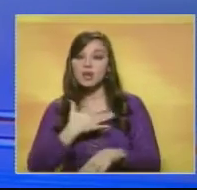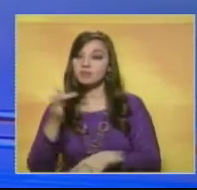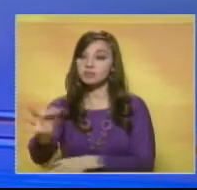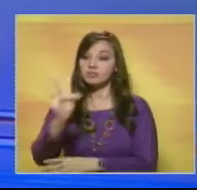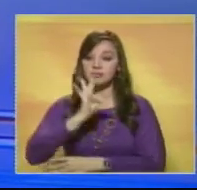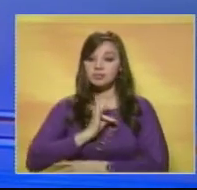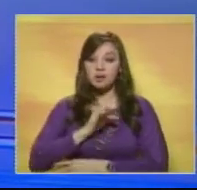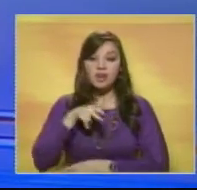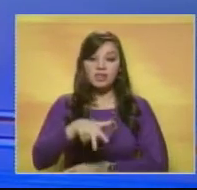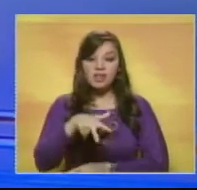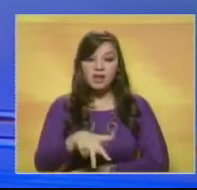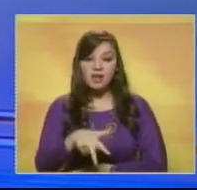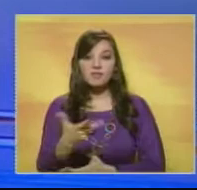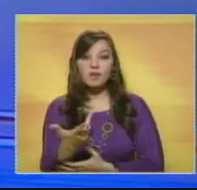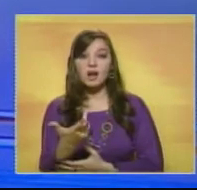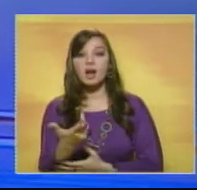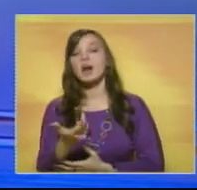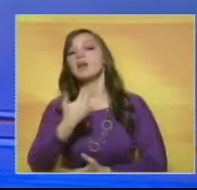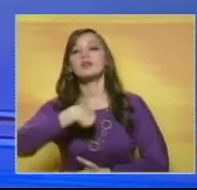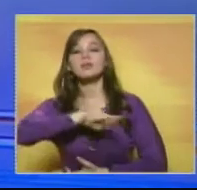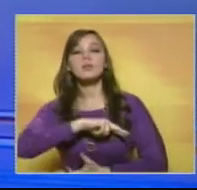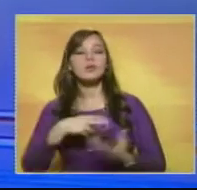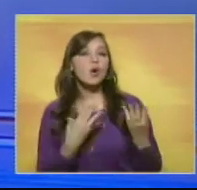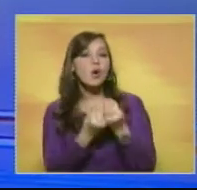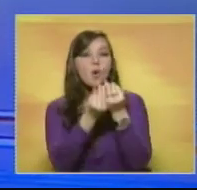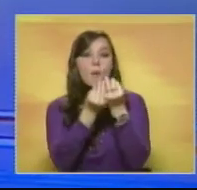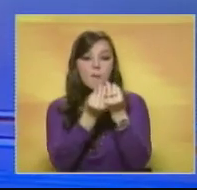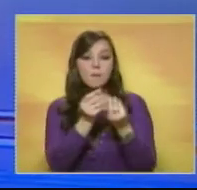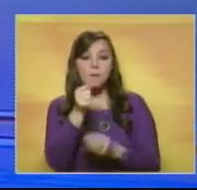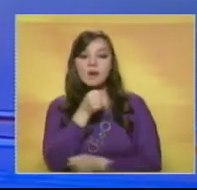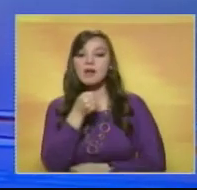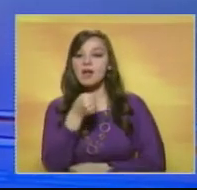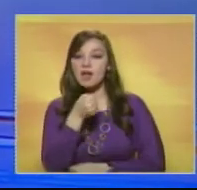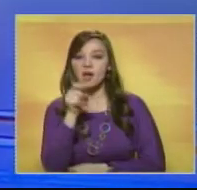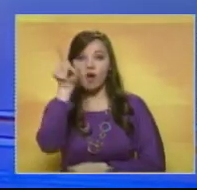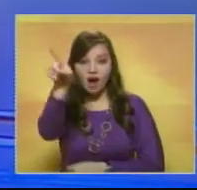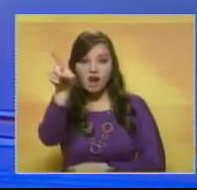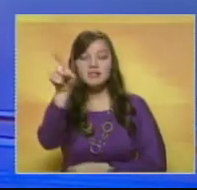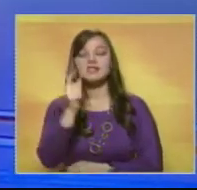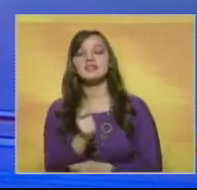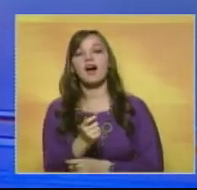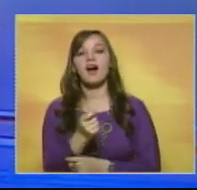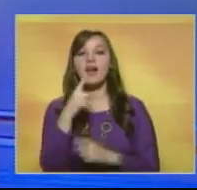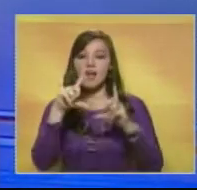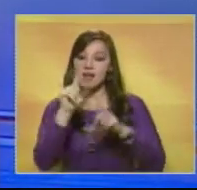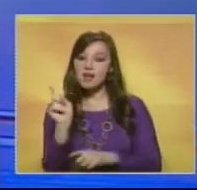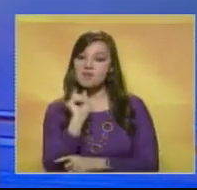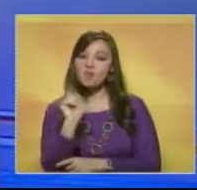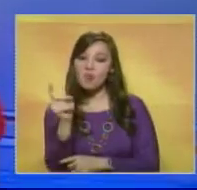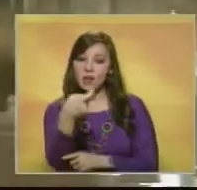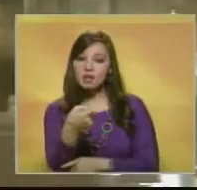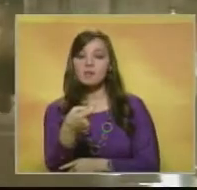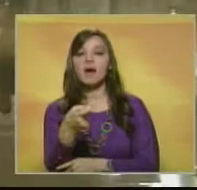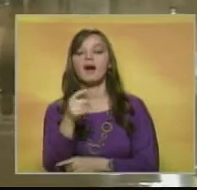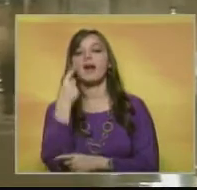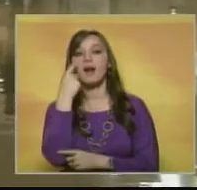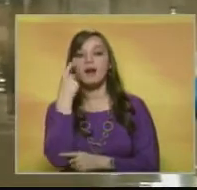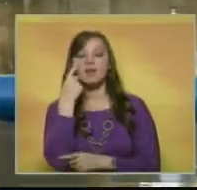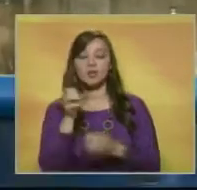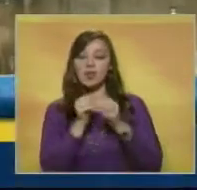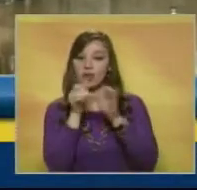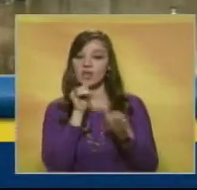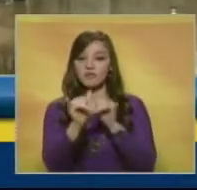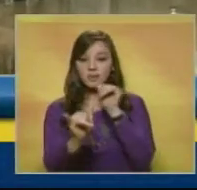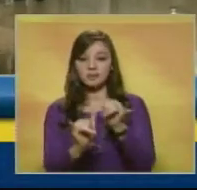ébola. José Miguel Castañeda, de nuestro canal aliado en Guatemala, Azteca Noticias, nos amplía la información. Quienes